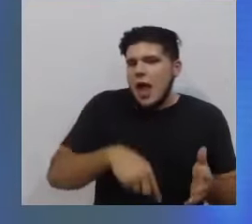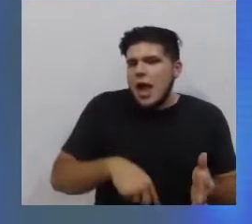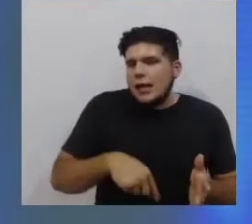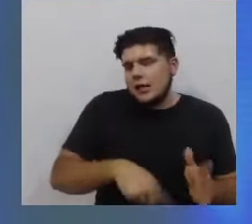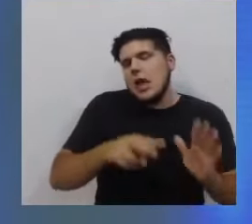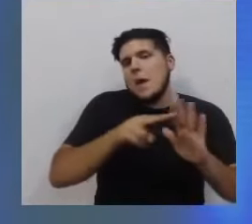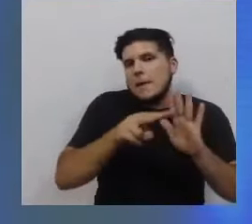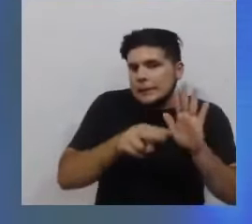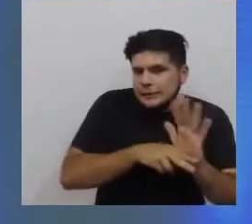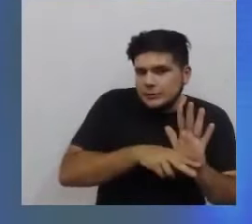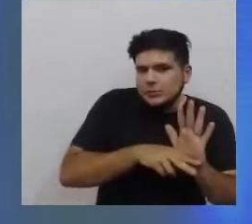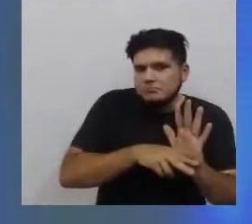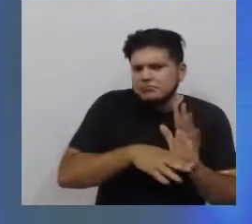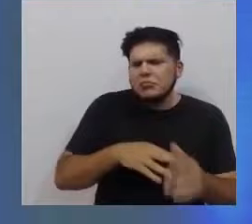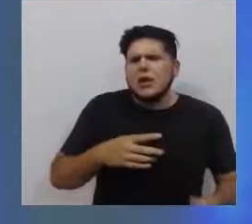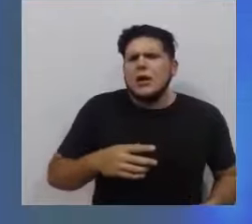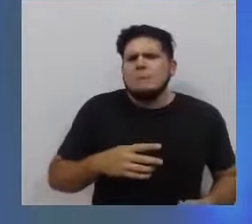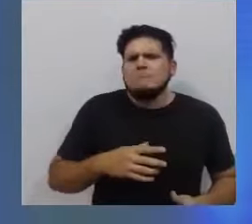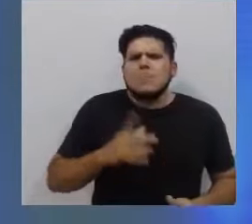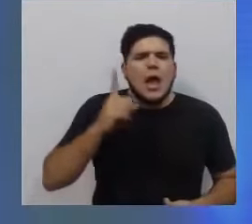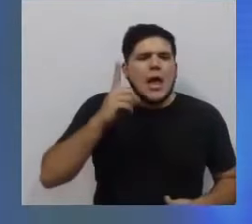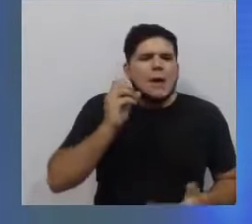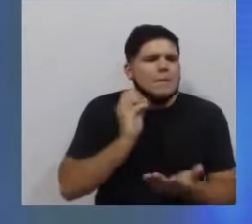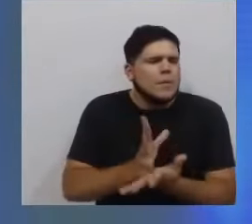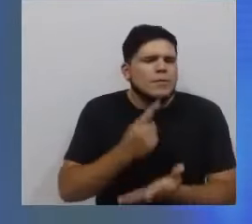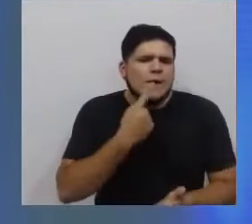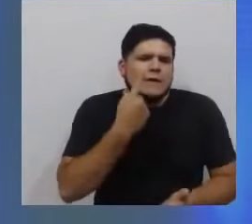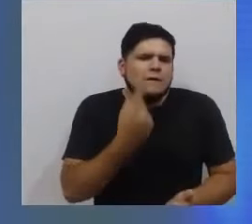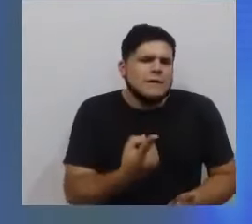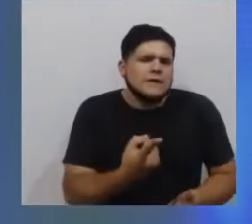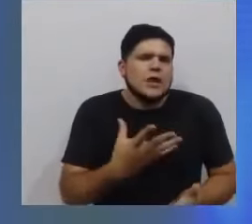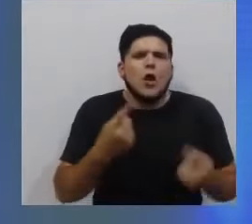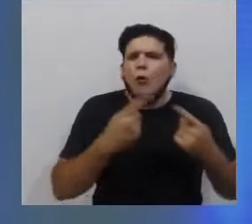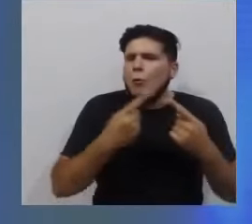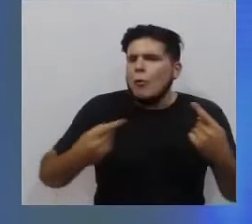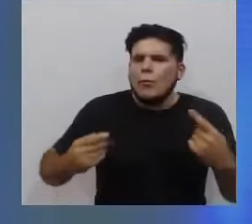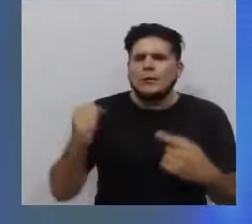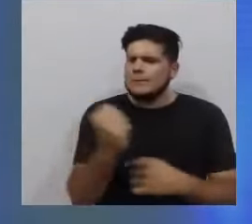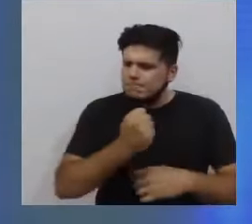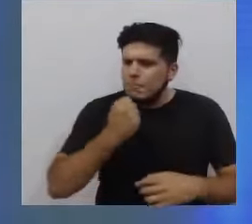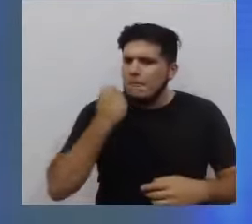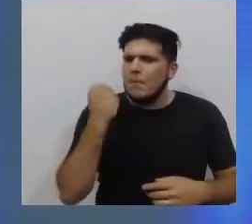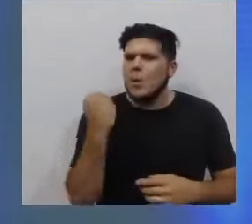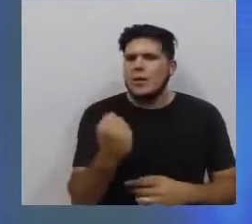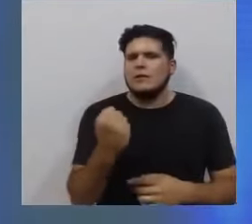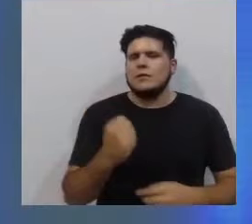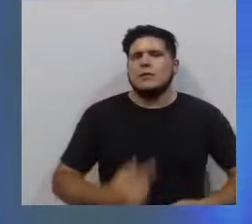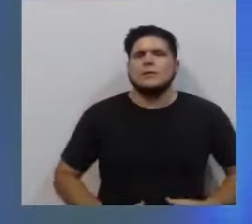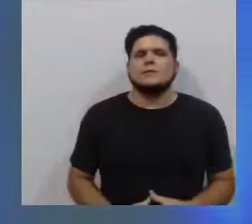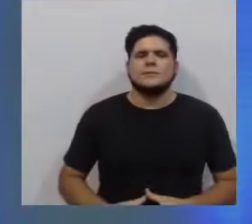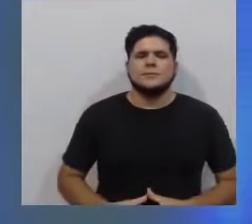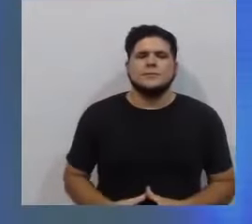entendemos nosotros como hijos de dios en estos tiempos a pesar de cualquier situación